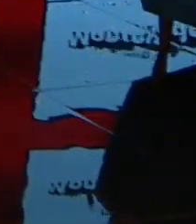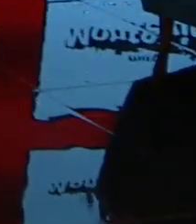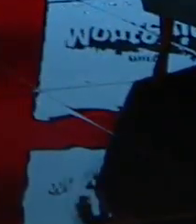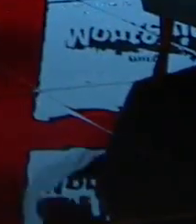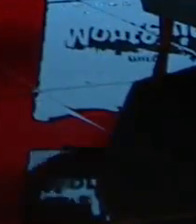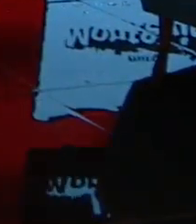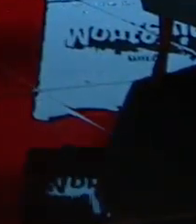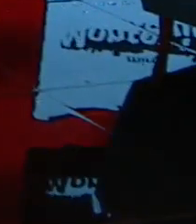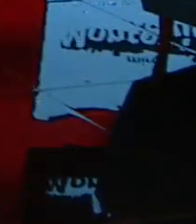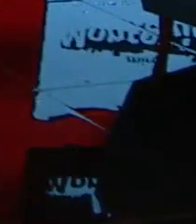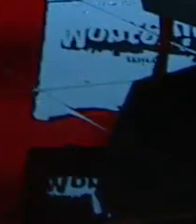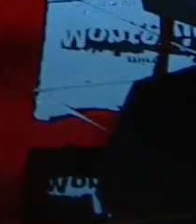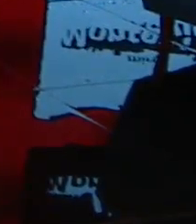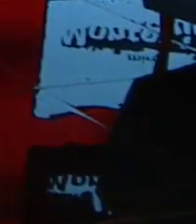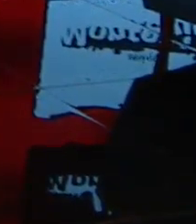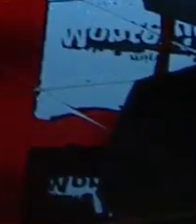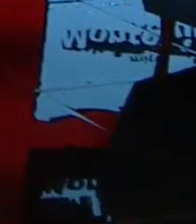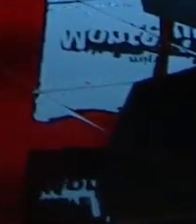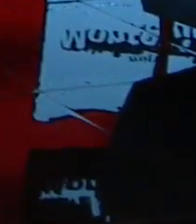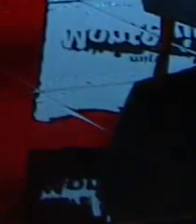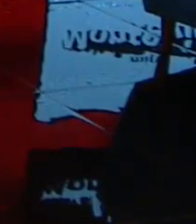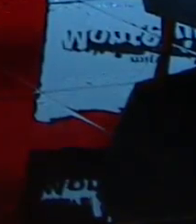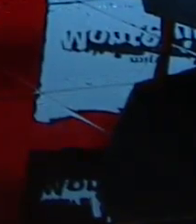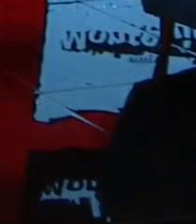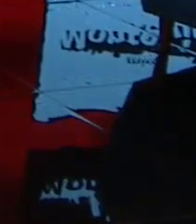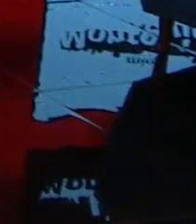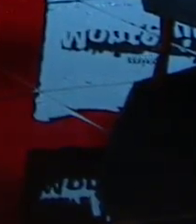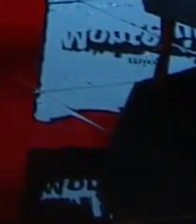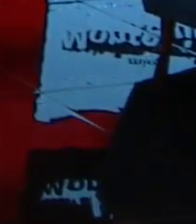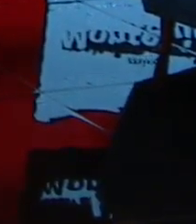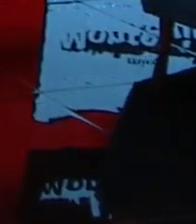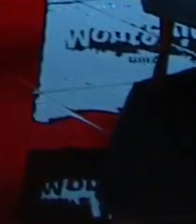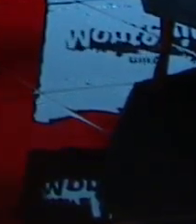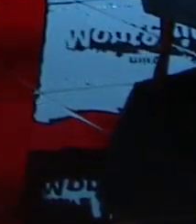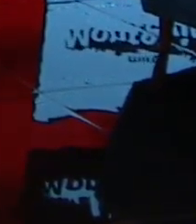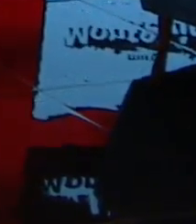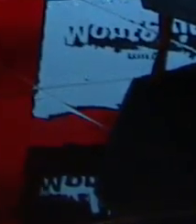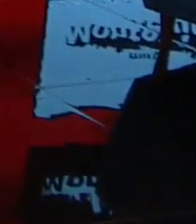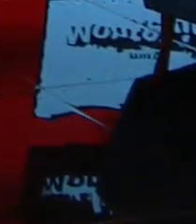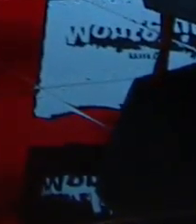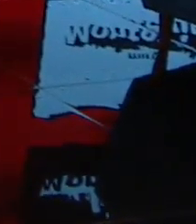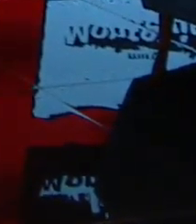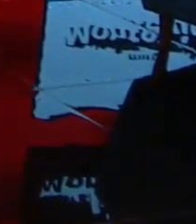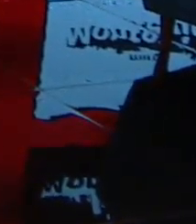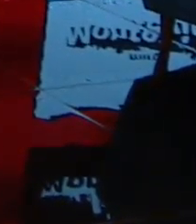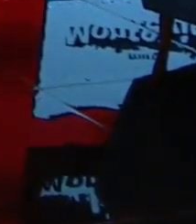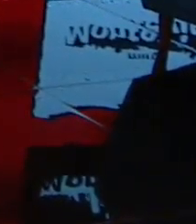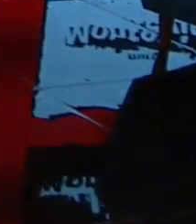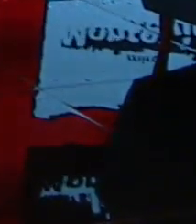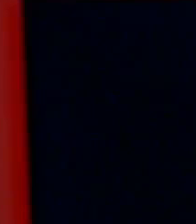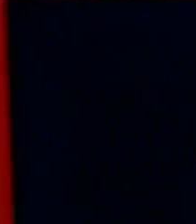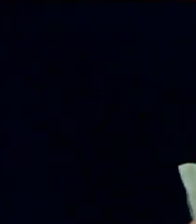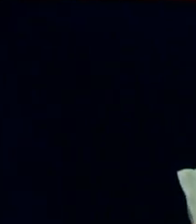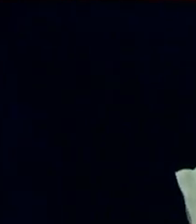y voz, Alfonsina en guitarra y voz, Pancho Coelho en guitarra y voz y Cototo Cuello en bajo y voz. Dream Team, por favor, un disco hermoso,